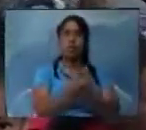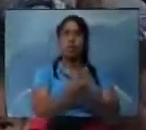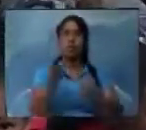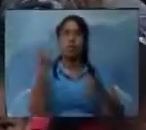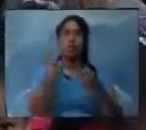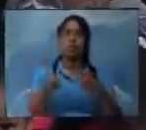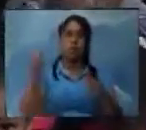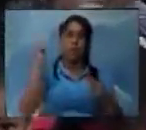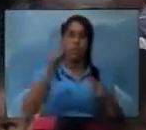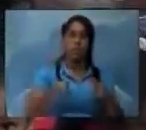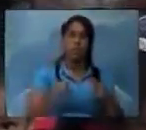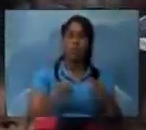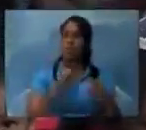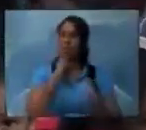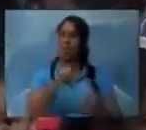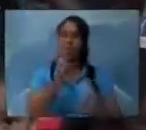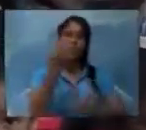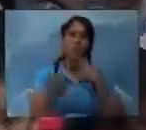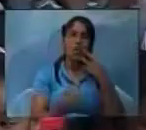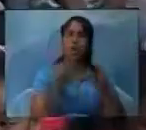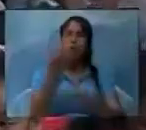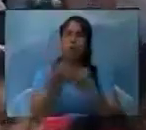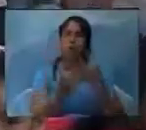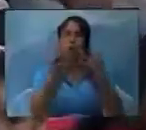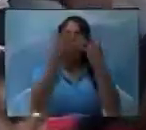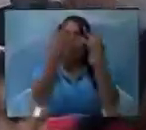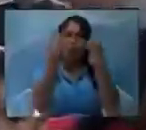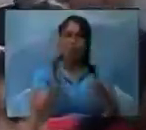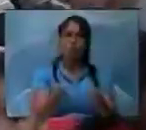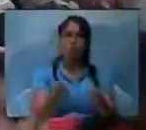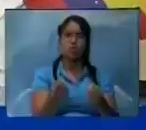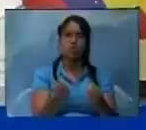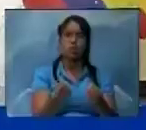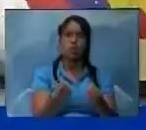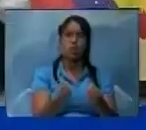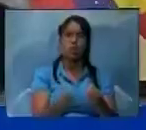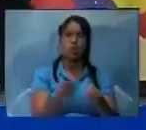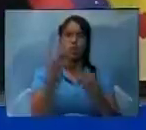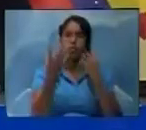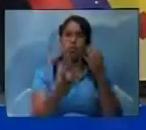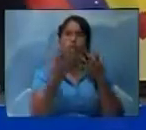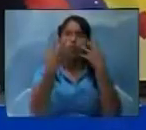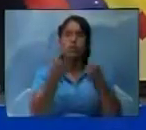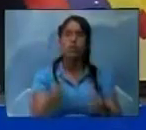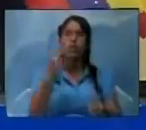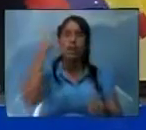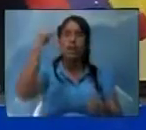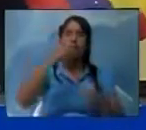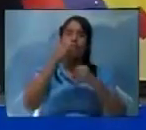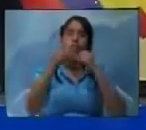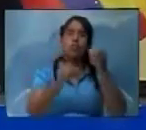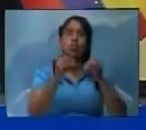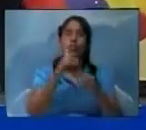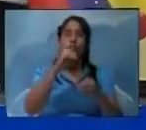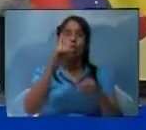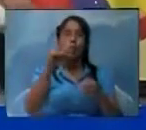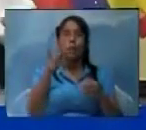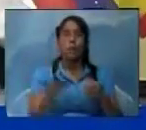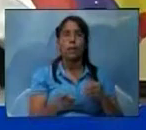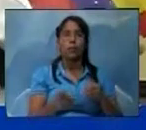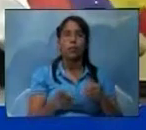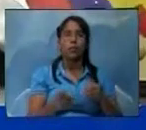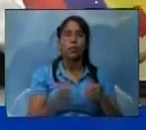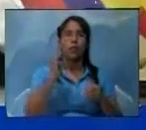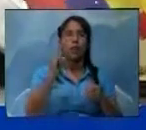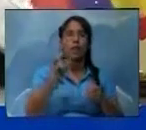amor. También es fuego consumidor. Pero también es fuego consumidor. Él hizo una pregunta